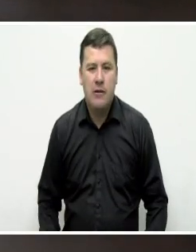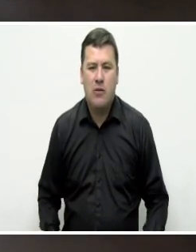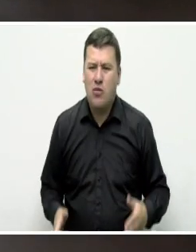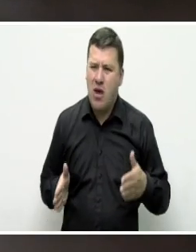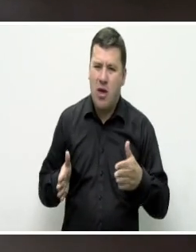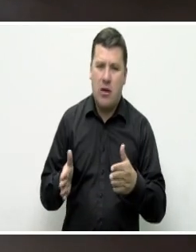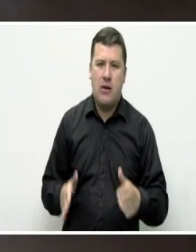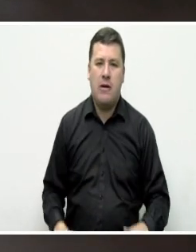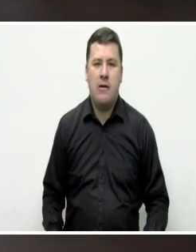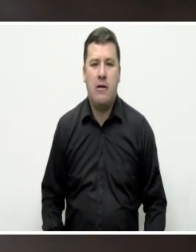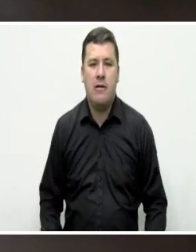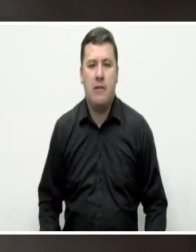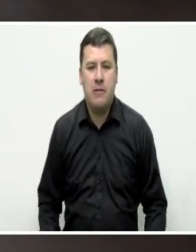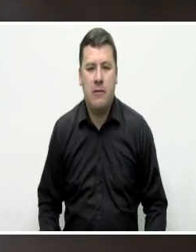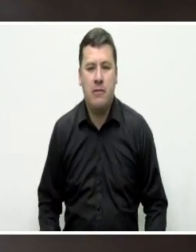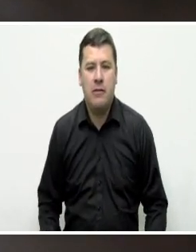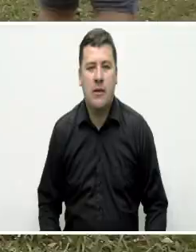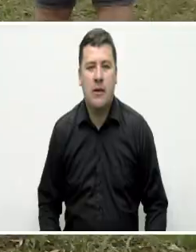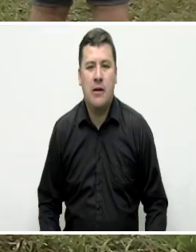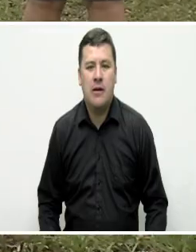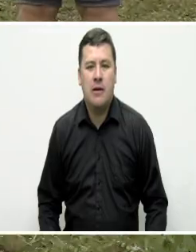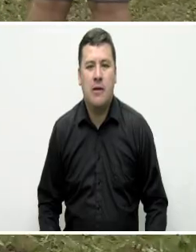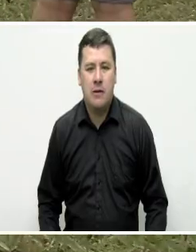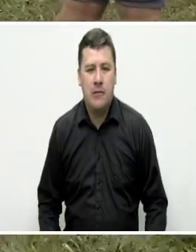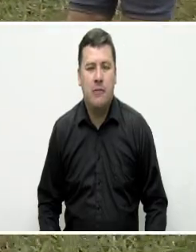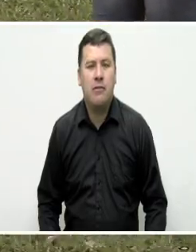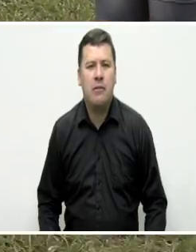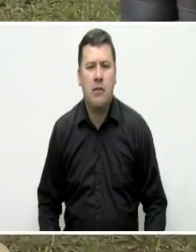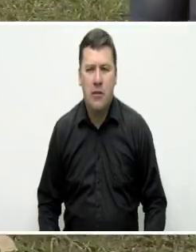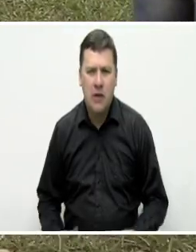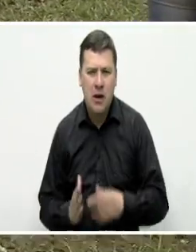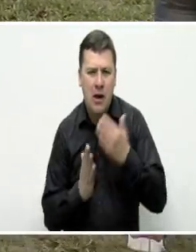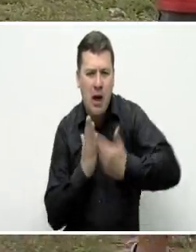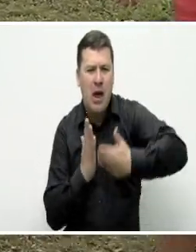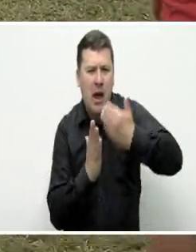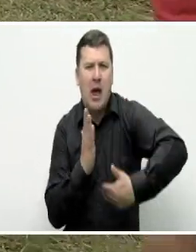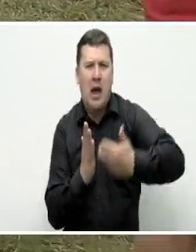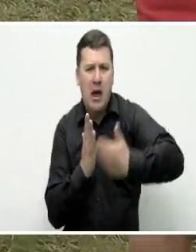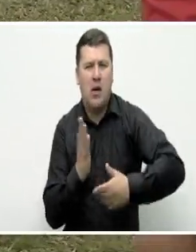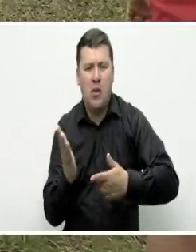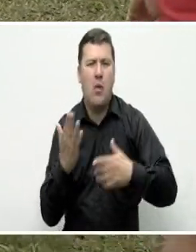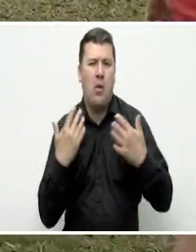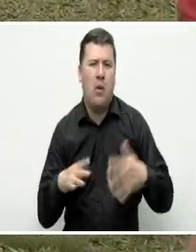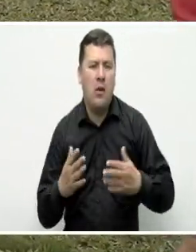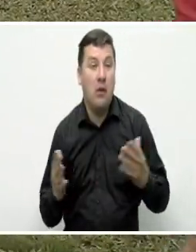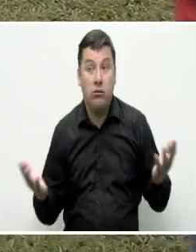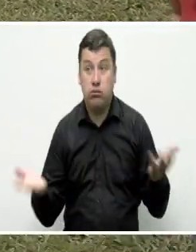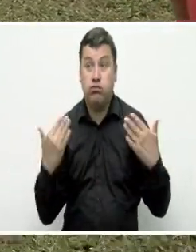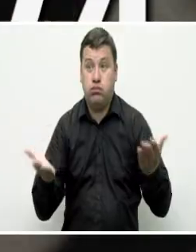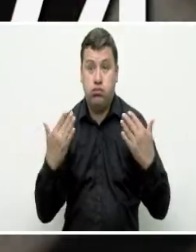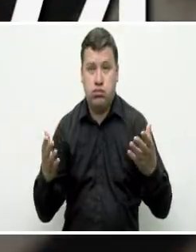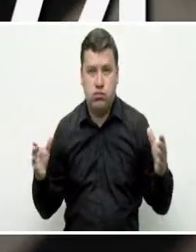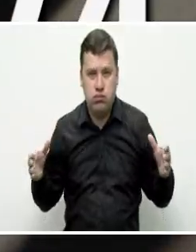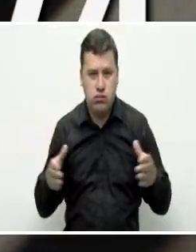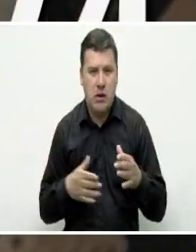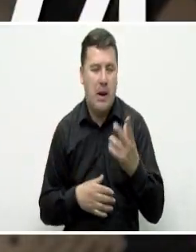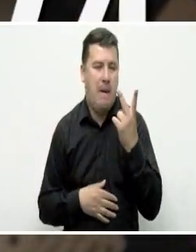largo, pasa al otro lado y ahí para allá. Las cifras de los trámites adelantados se resumen de la siguiente manera: